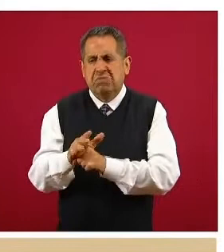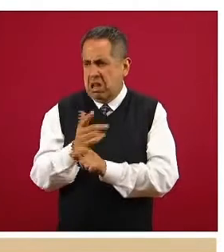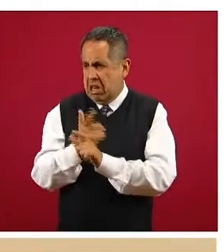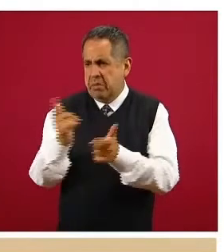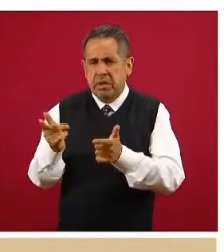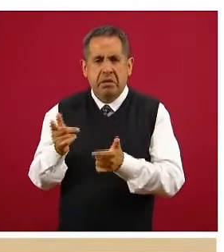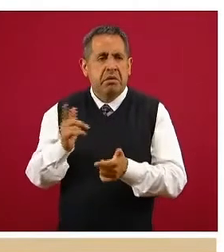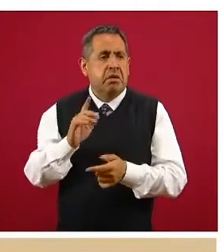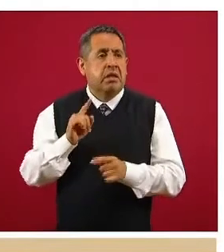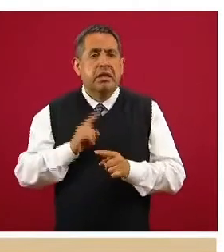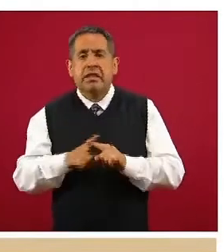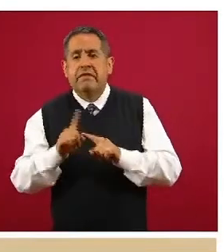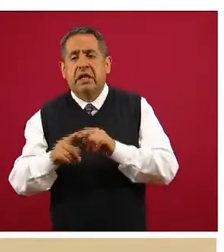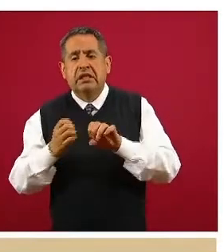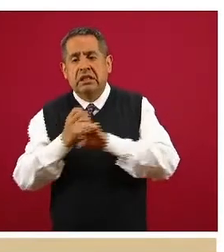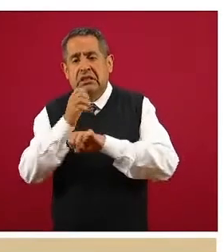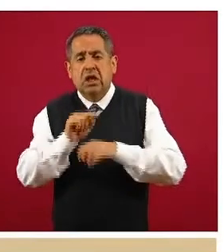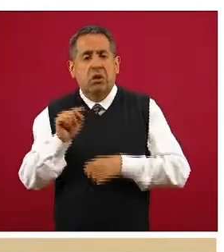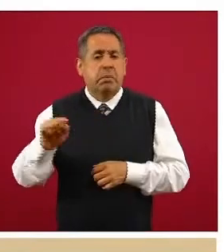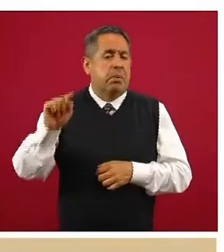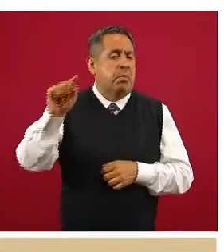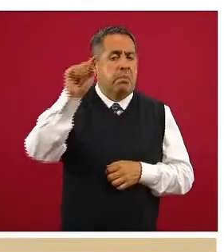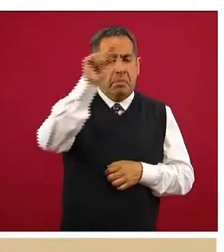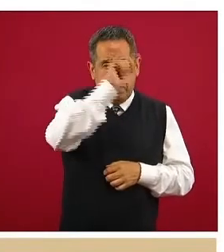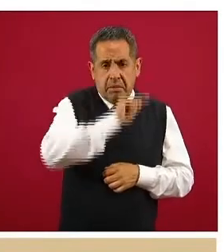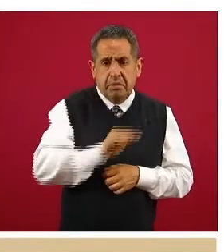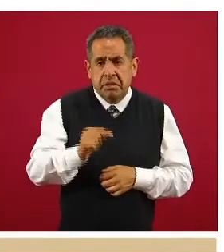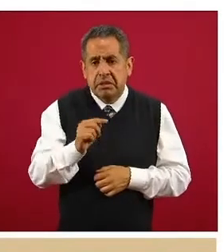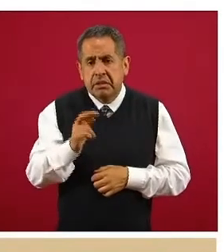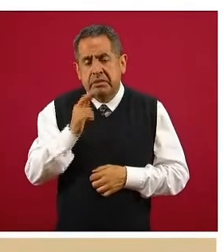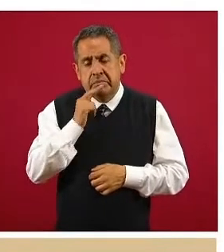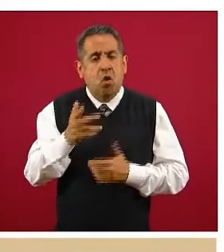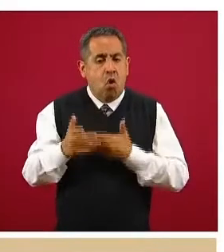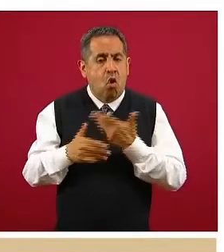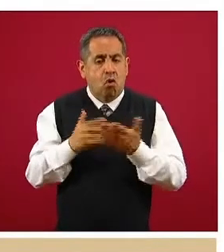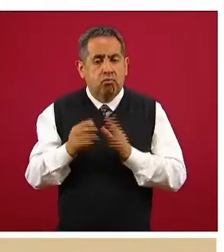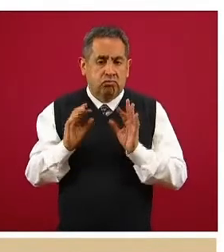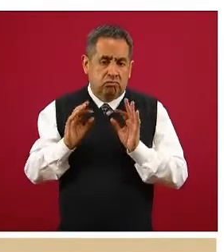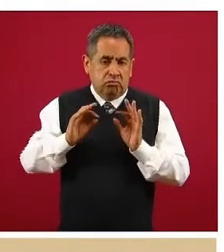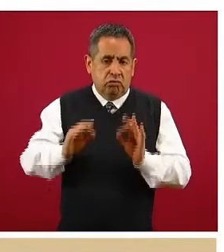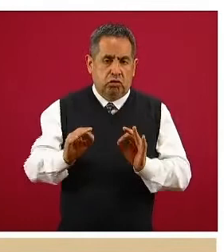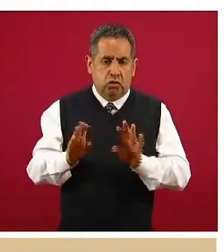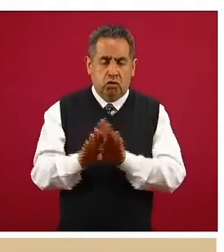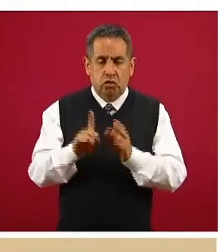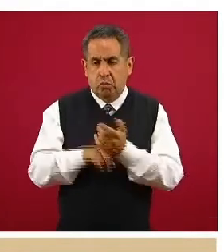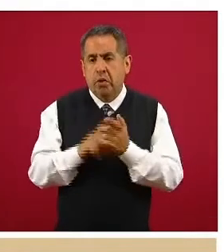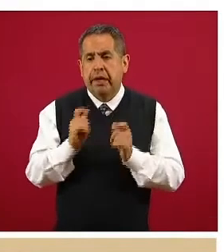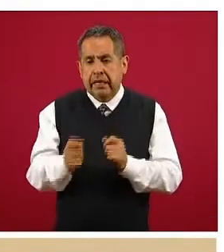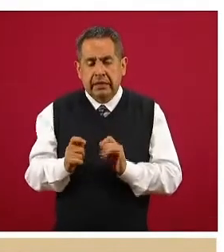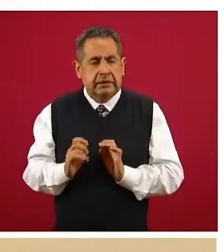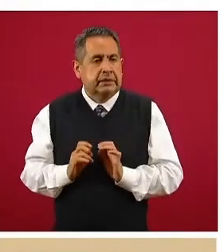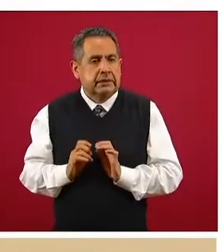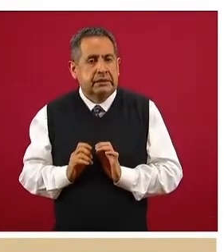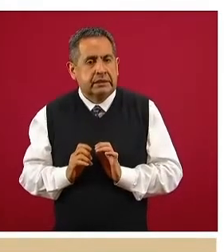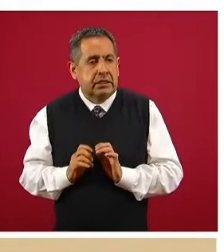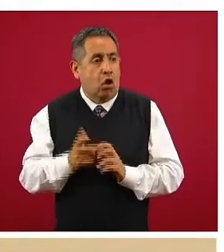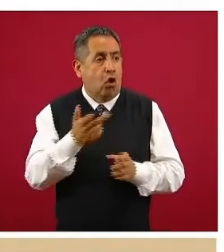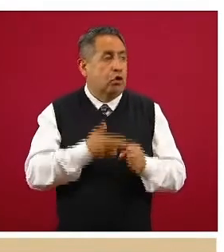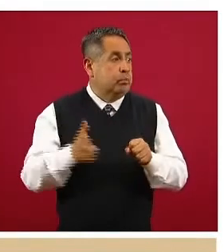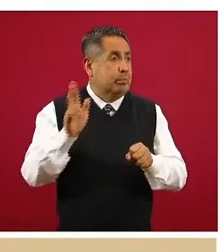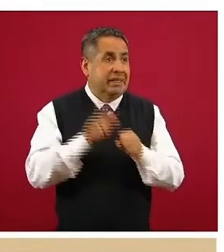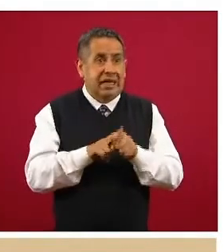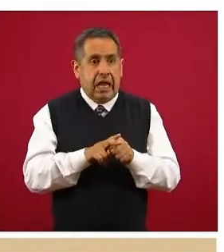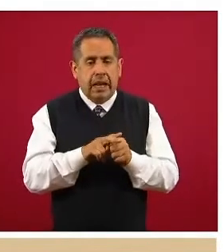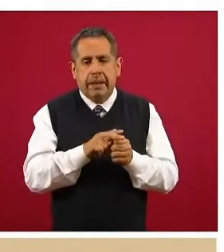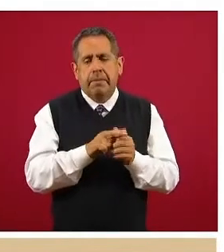las entidades federativas, y esto también ha representado un indicador en función de la menor carga de hospitalización,